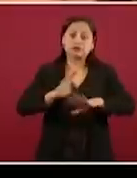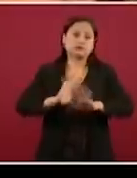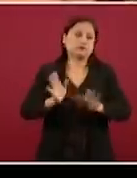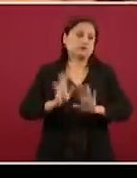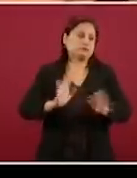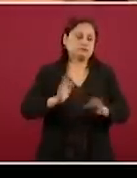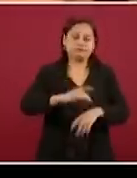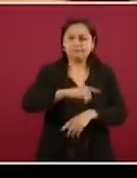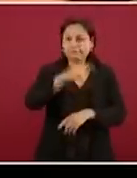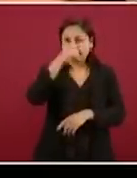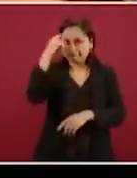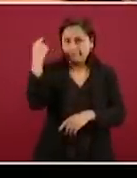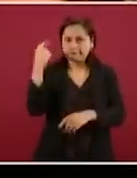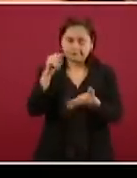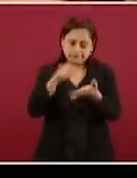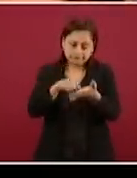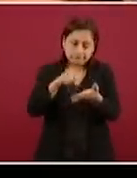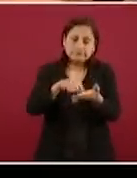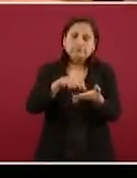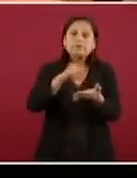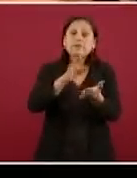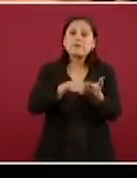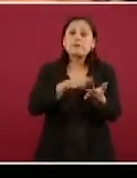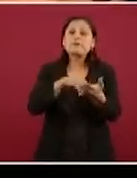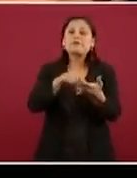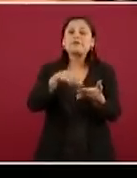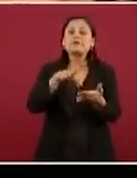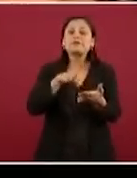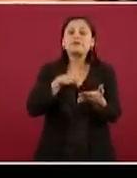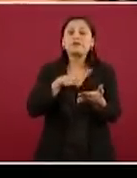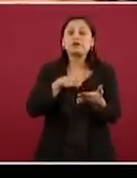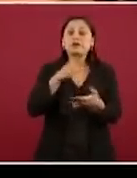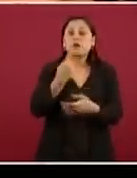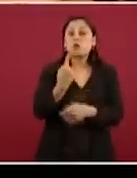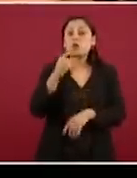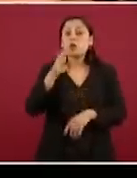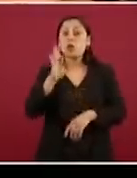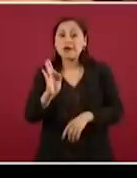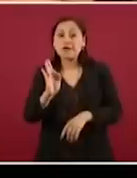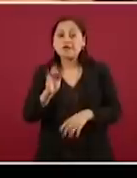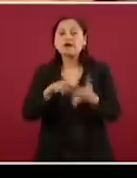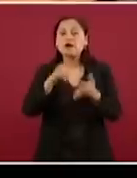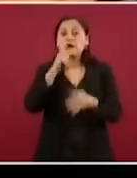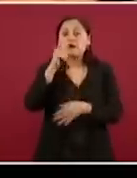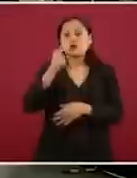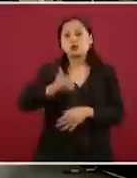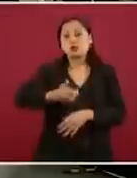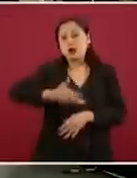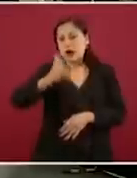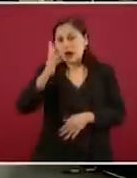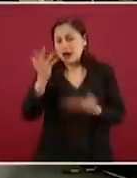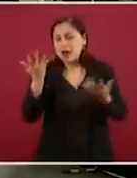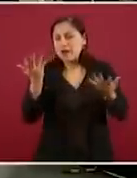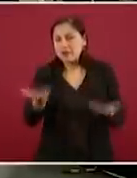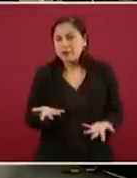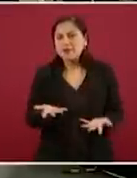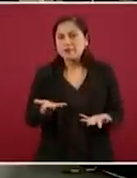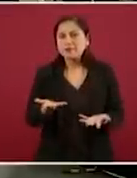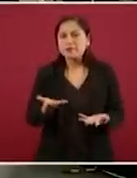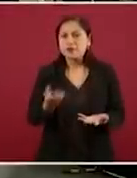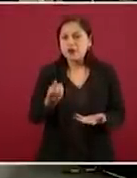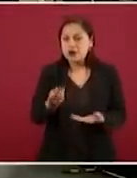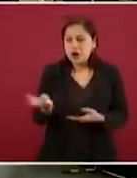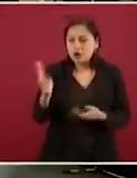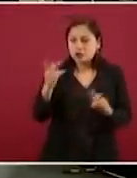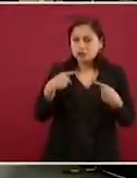tarifa 1F y que le siguen llegando las tarifas altas y que, bueno, pues que dice que usted